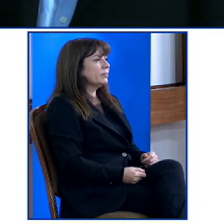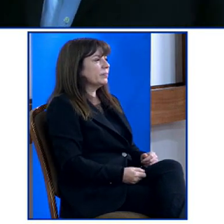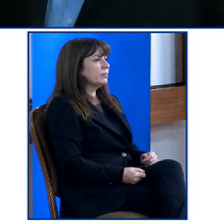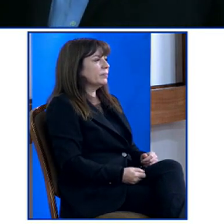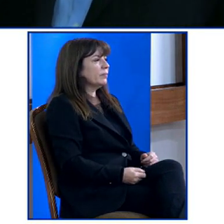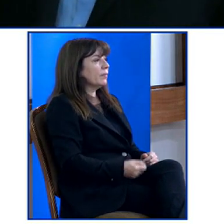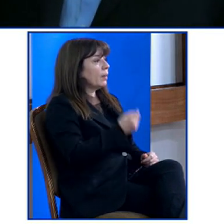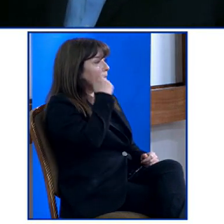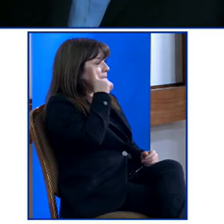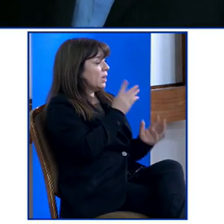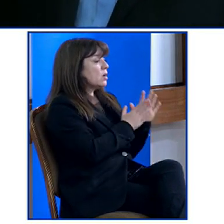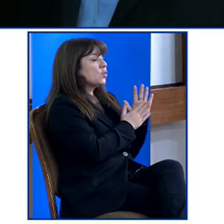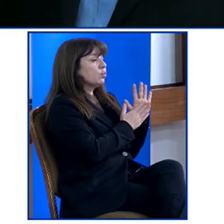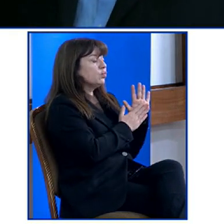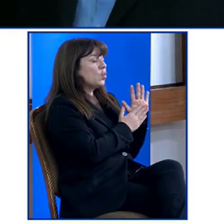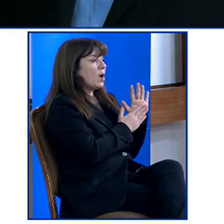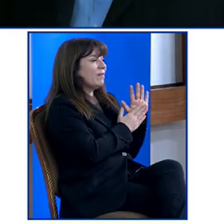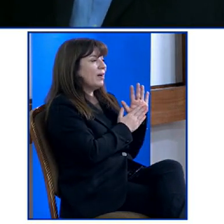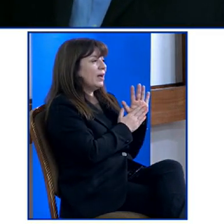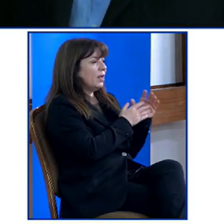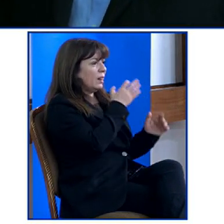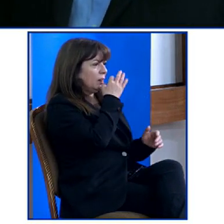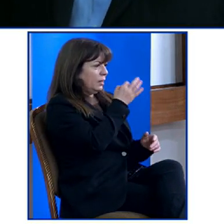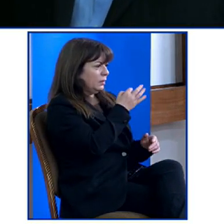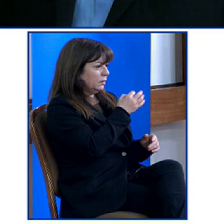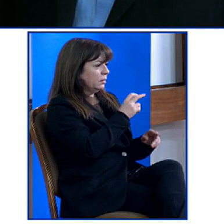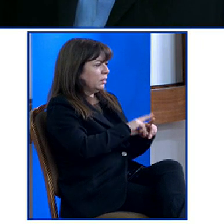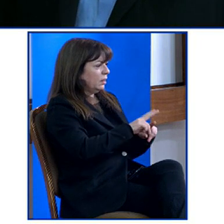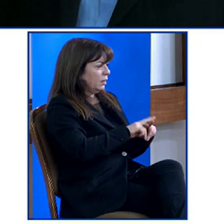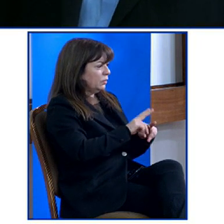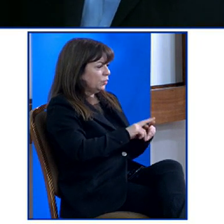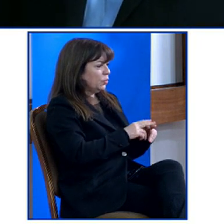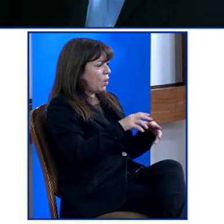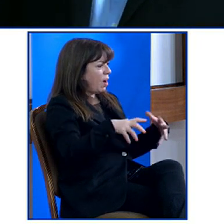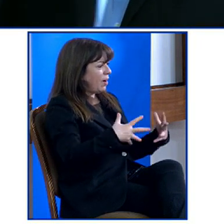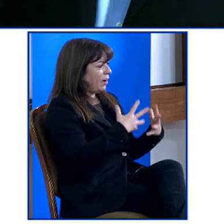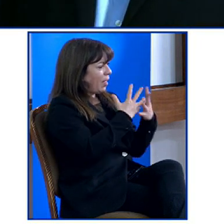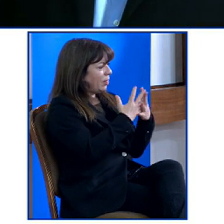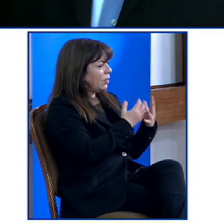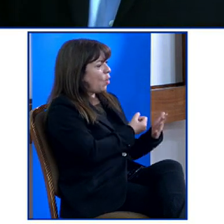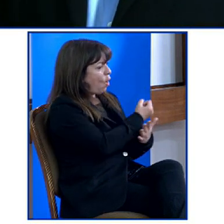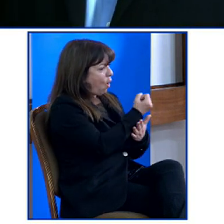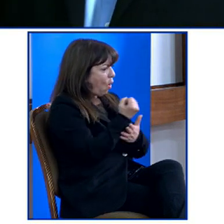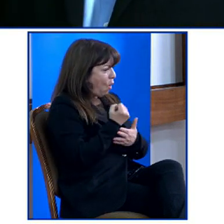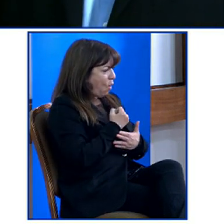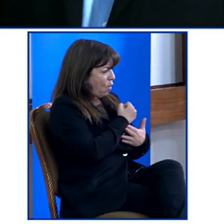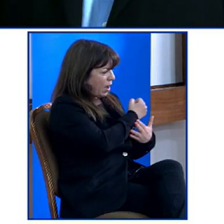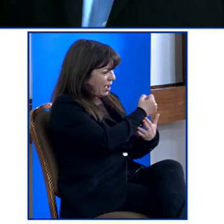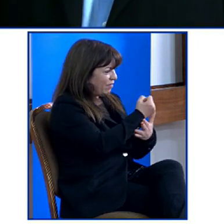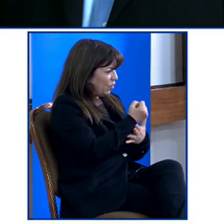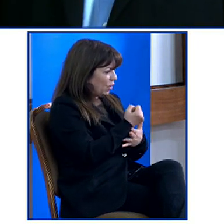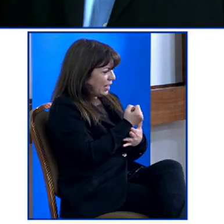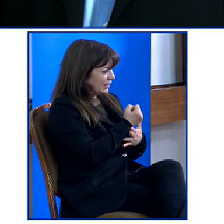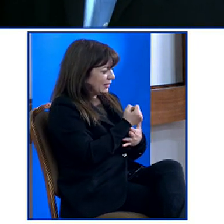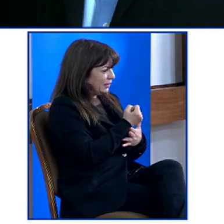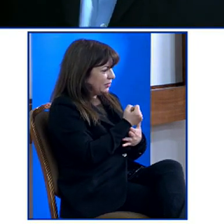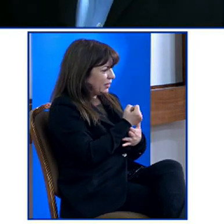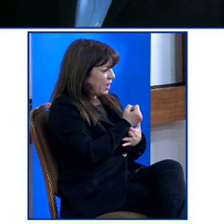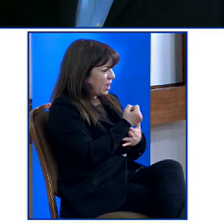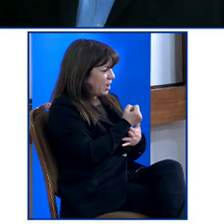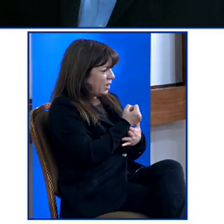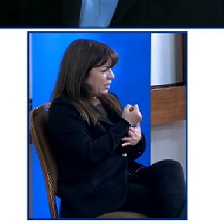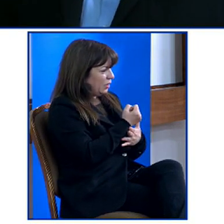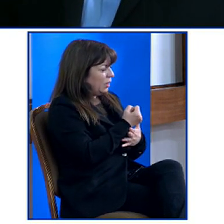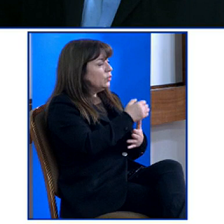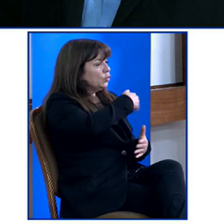Pero la evidencia actual que hemos generado de esta red colaborativa es solo la punta del iceberg.